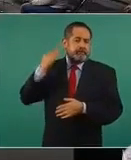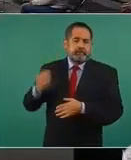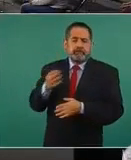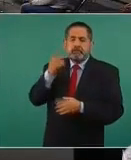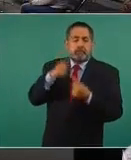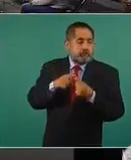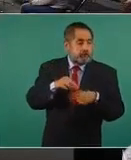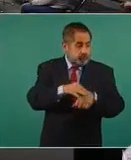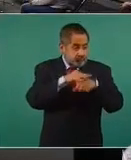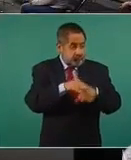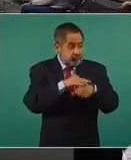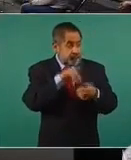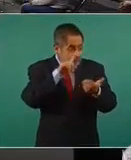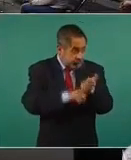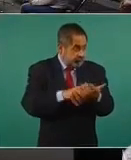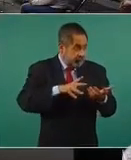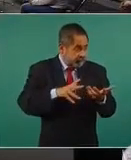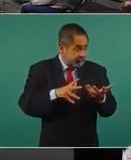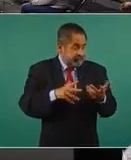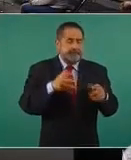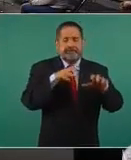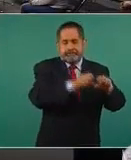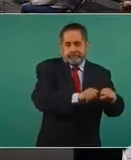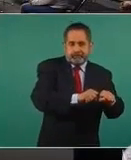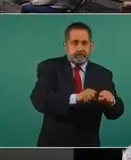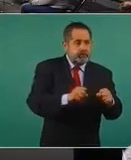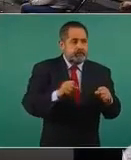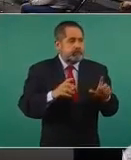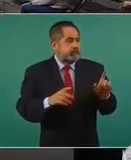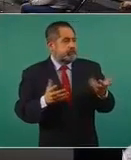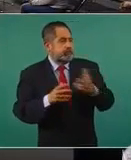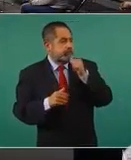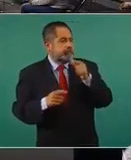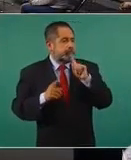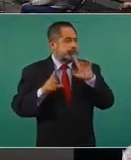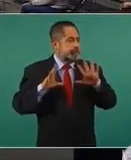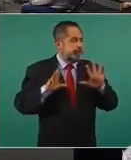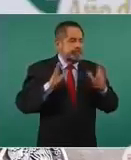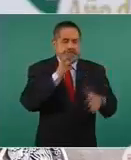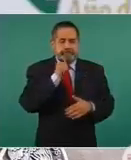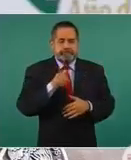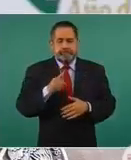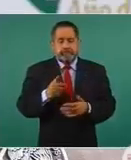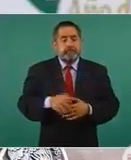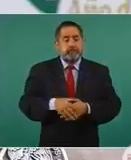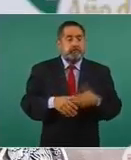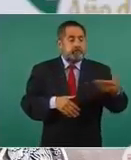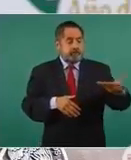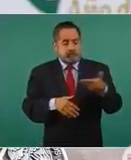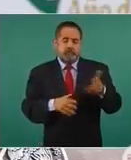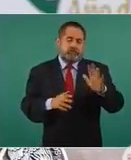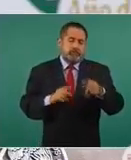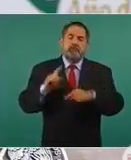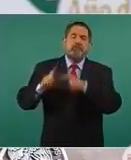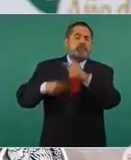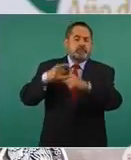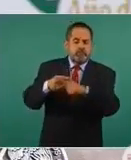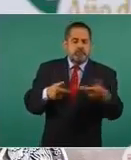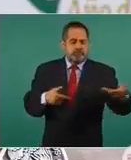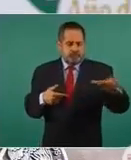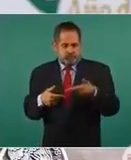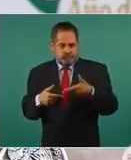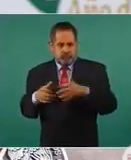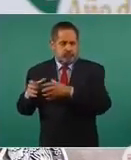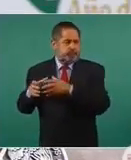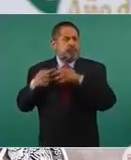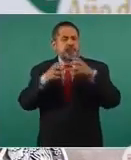manera de hacerlo. Entonces, al no haber una petición, no podíamos participar. Sí hubo una presencia posteriormente